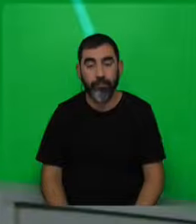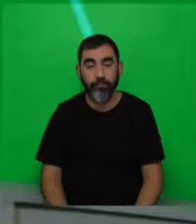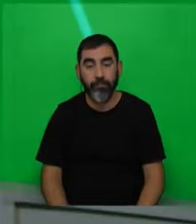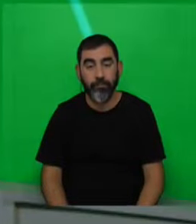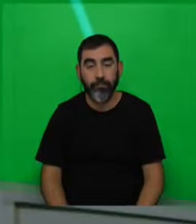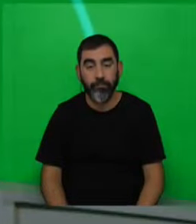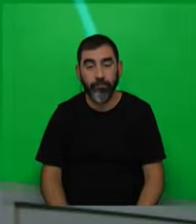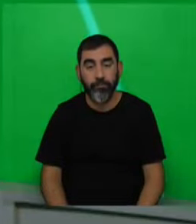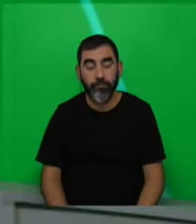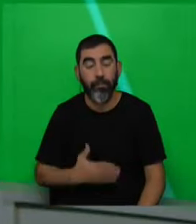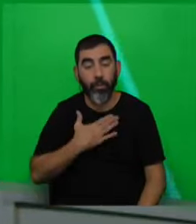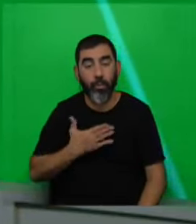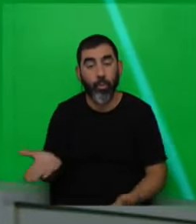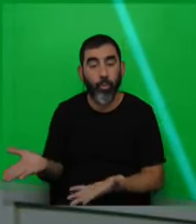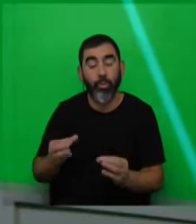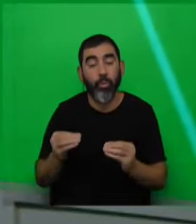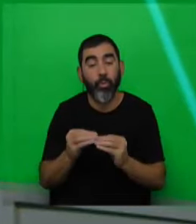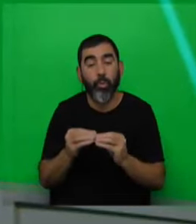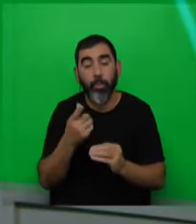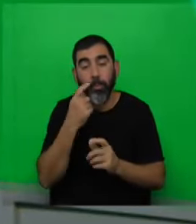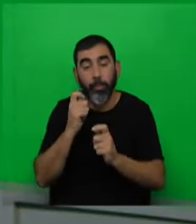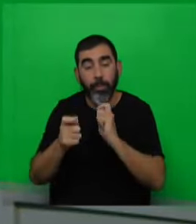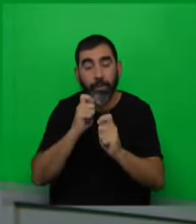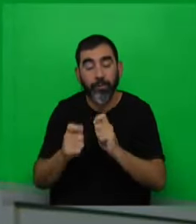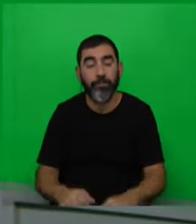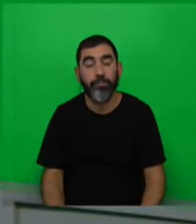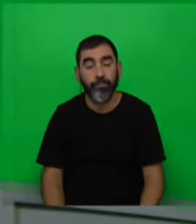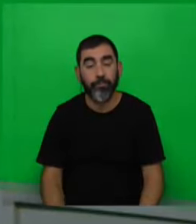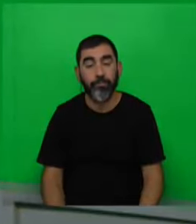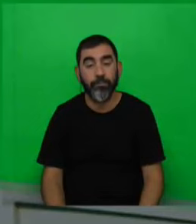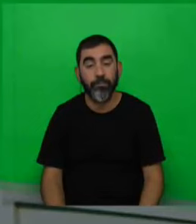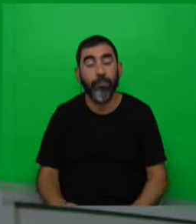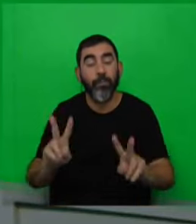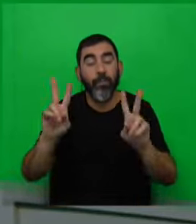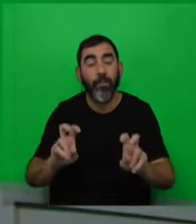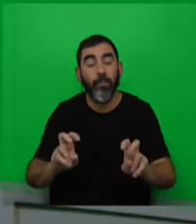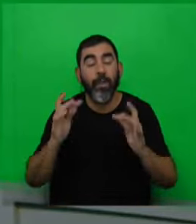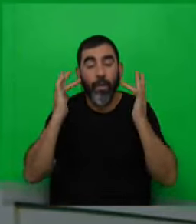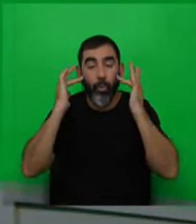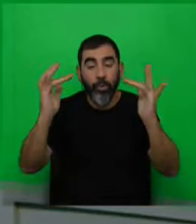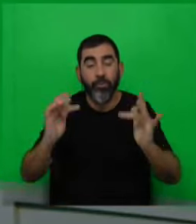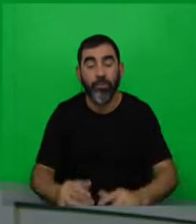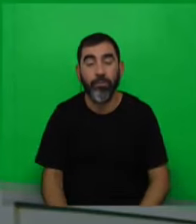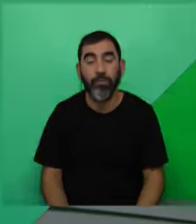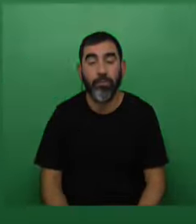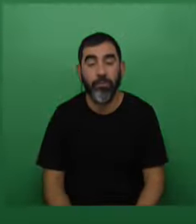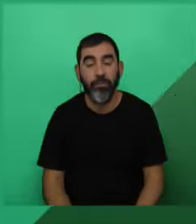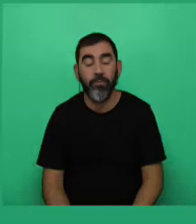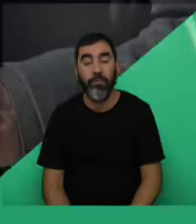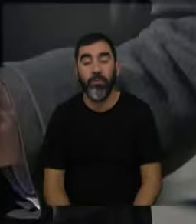decimos con mucho gusto a Federico jurkovic nuestro periodista que está con temas que tienen que ver con la educación Federico Cómo estás